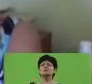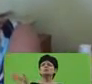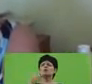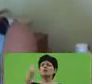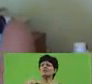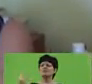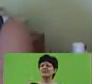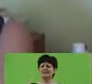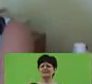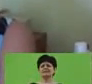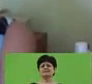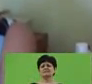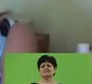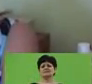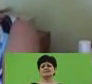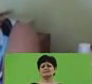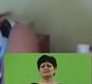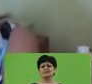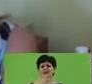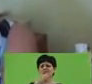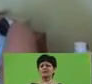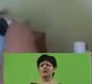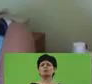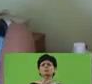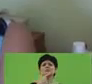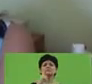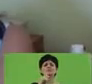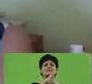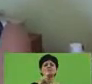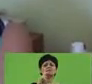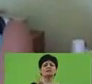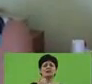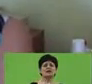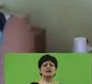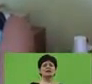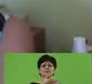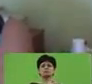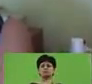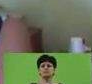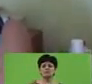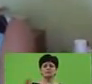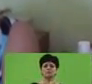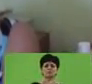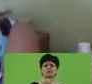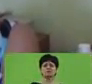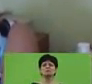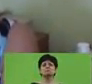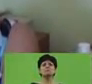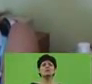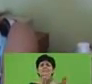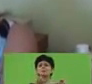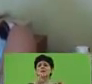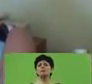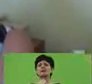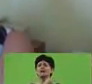bueno, nada, llevarnos, como dice Silvina, este es el gran disparador para empezar a